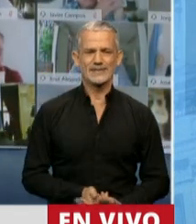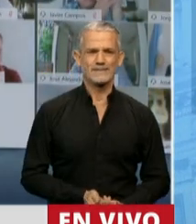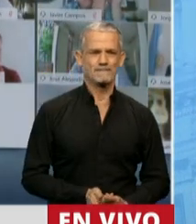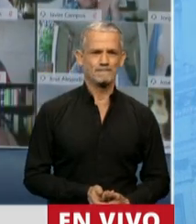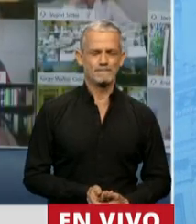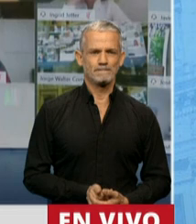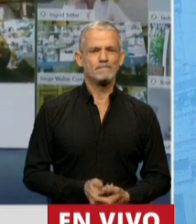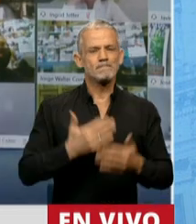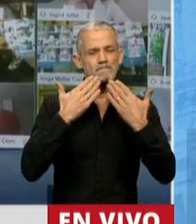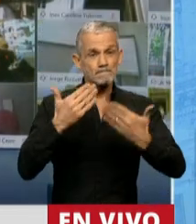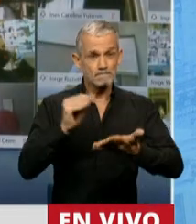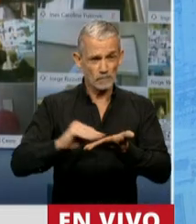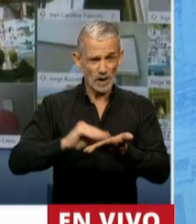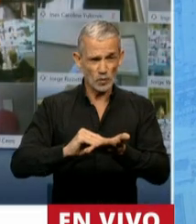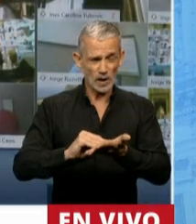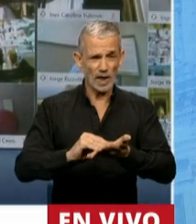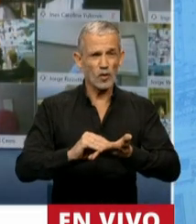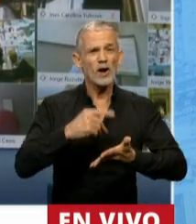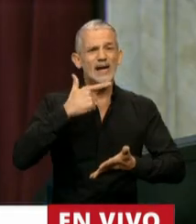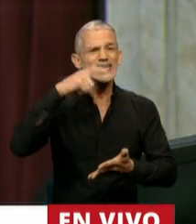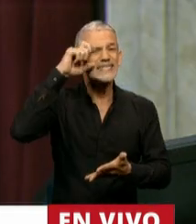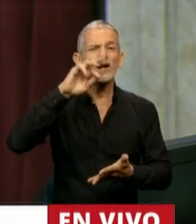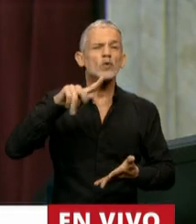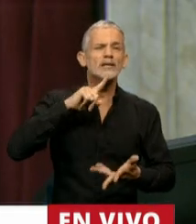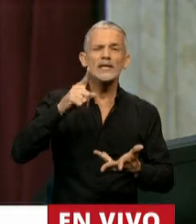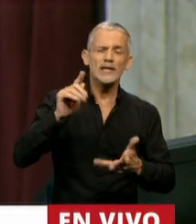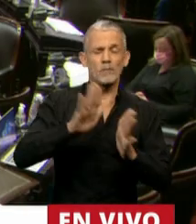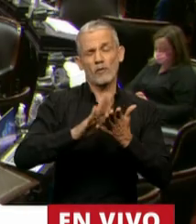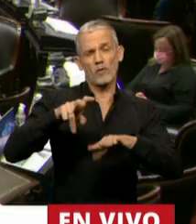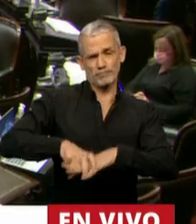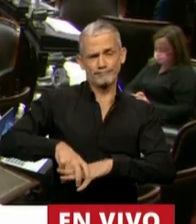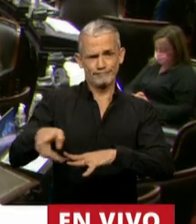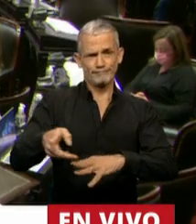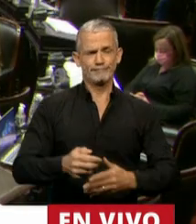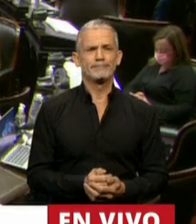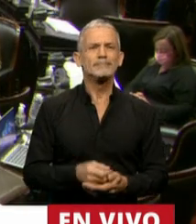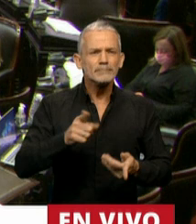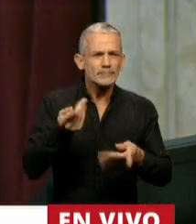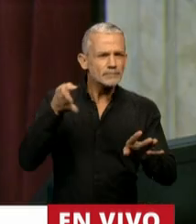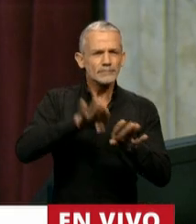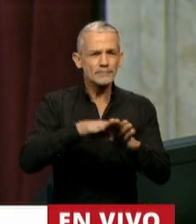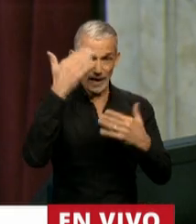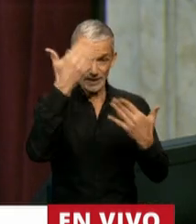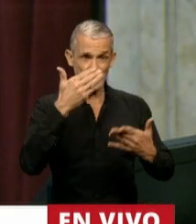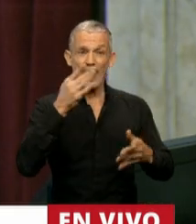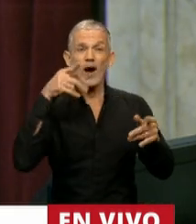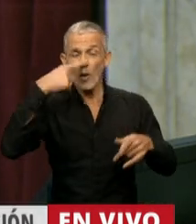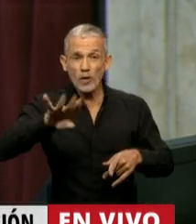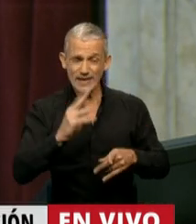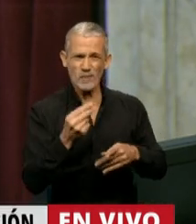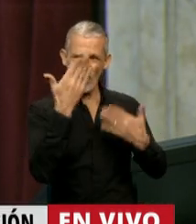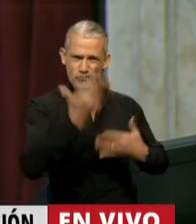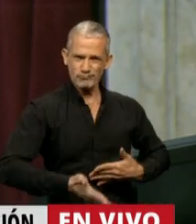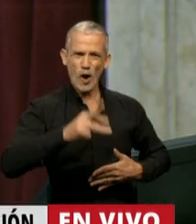presidente Gracias diputada seruti puede tomar asiento por favor Gracias para cerrar los homenajes a José Ignacio